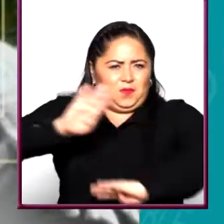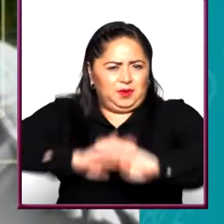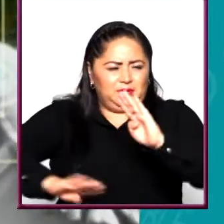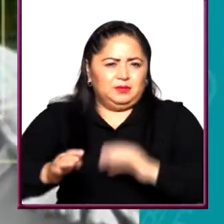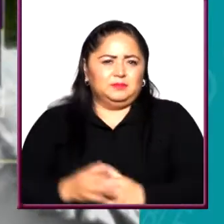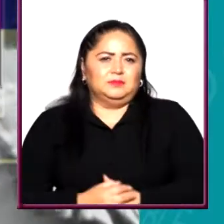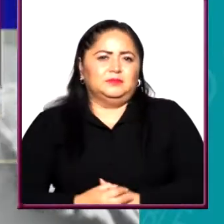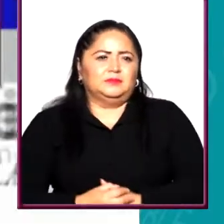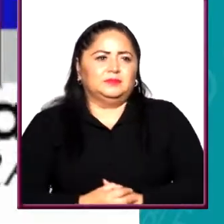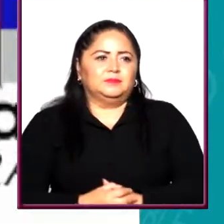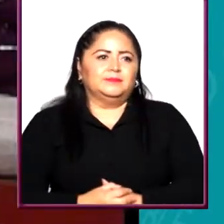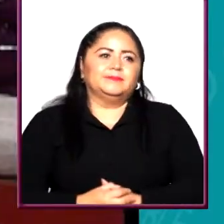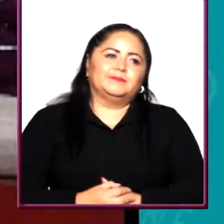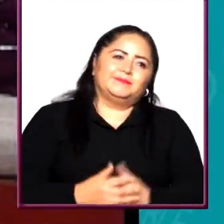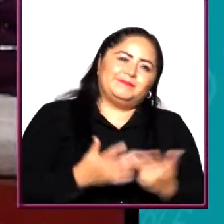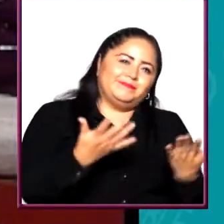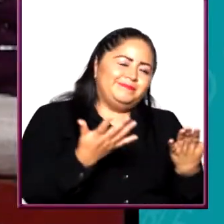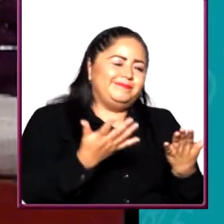de biología.